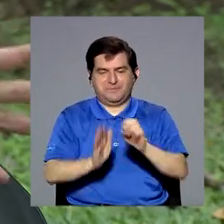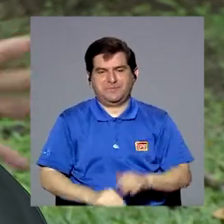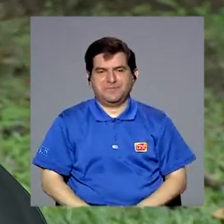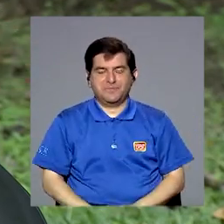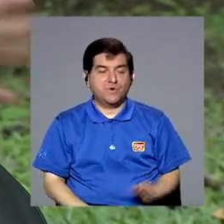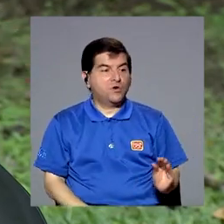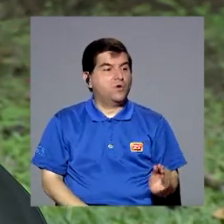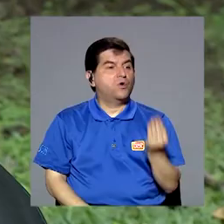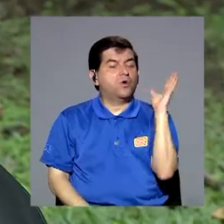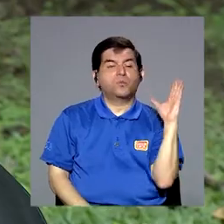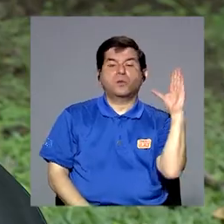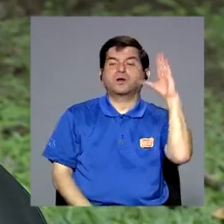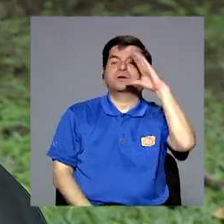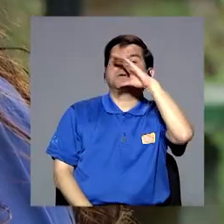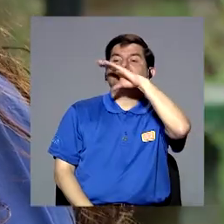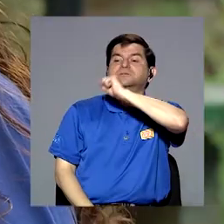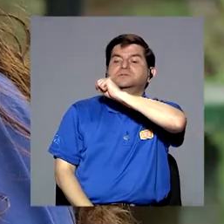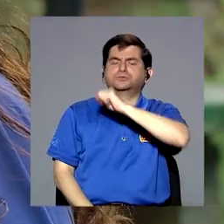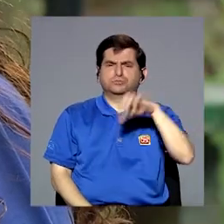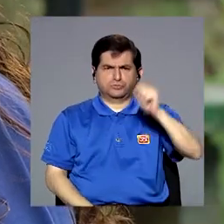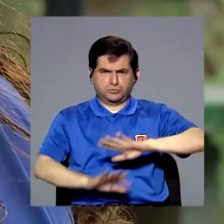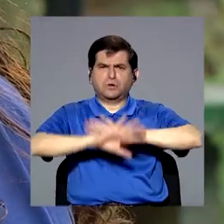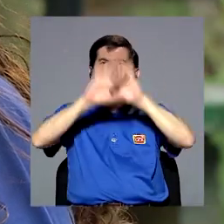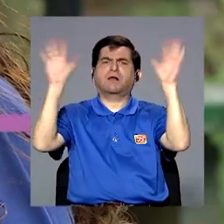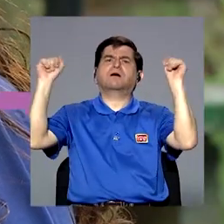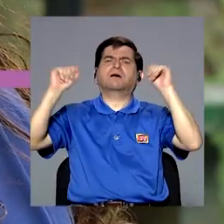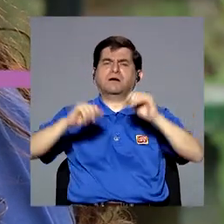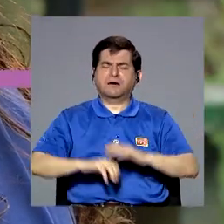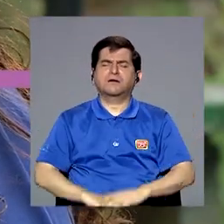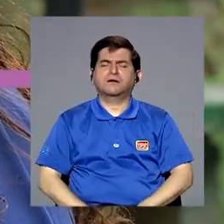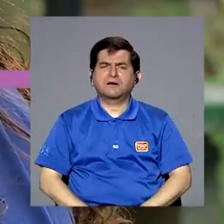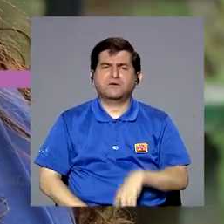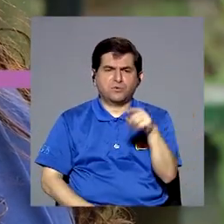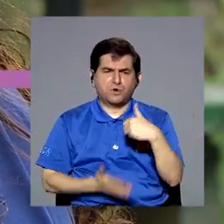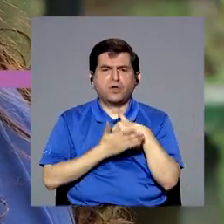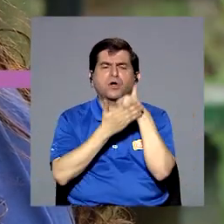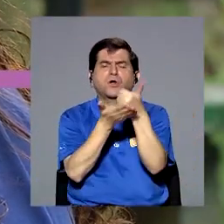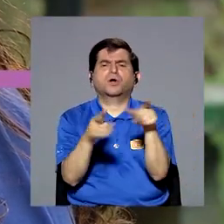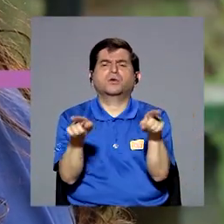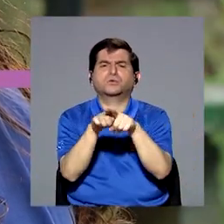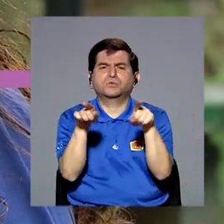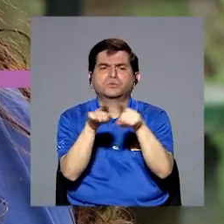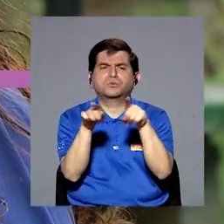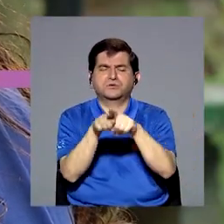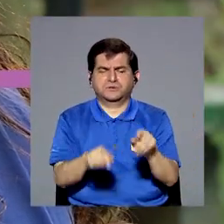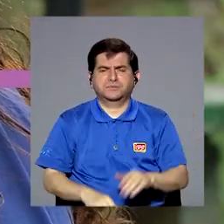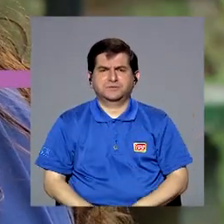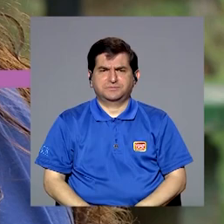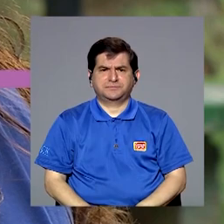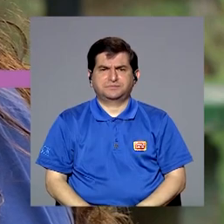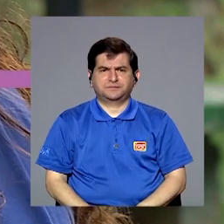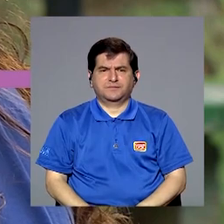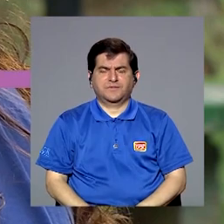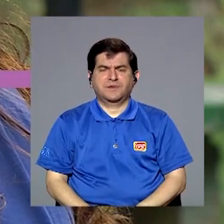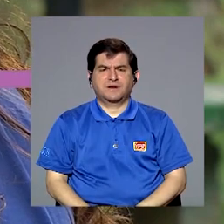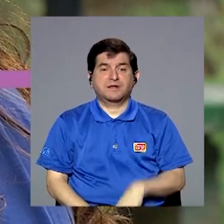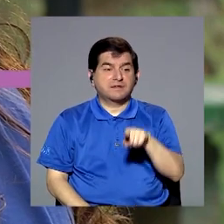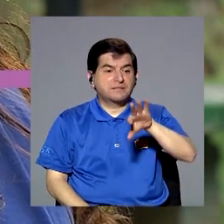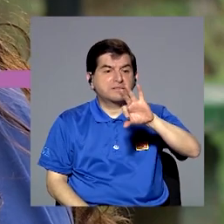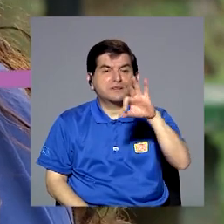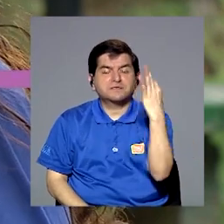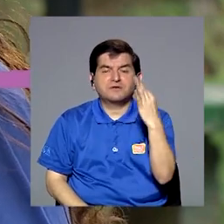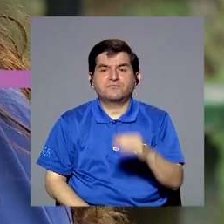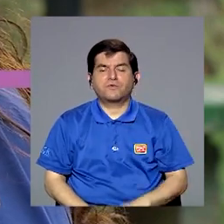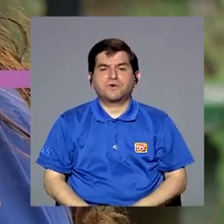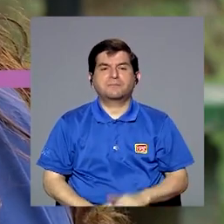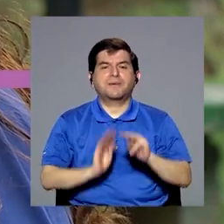los chicos vean también. Sí, claro, claro que sí, eso les va a ayudar a qué clase de amigos tienen. Exacto, y todo eso. Van a tener